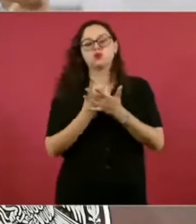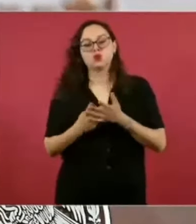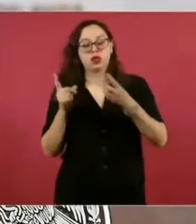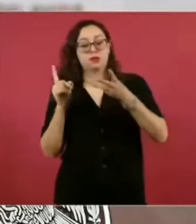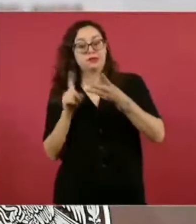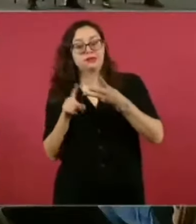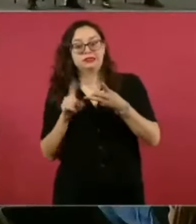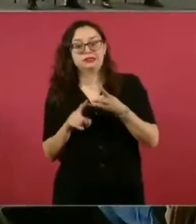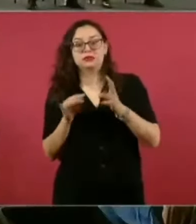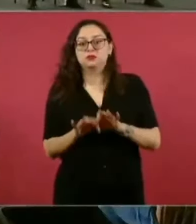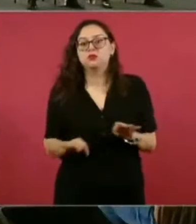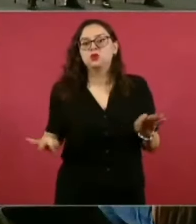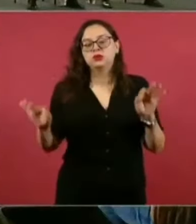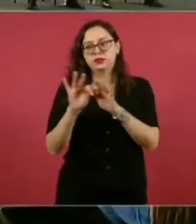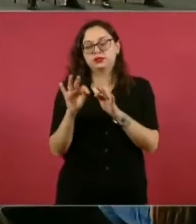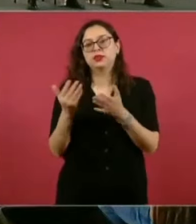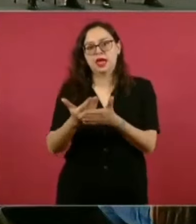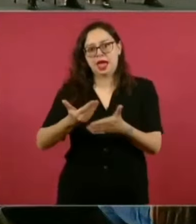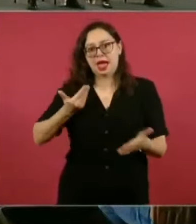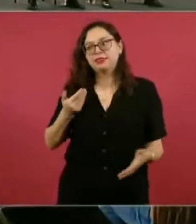modelo preventivo,